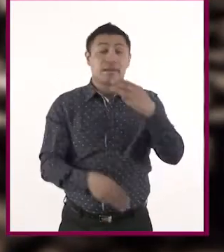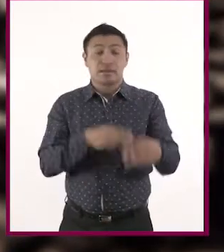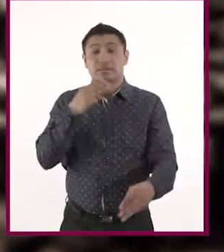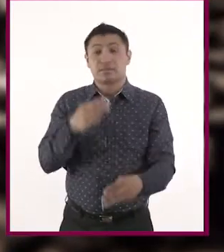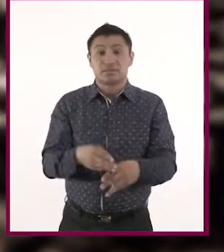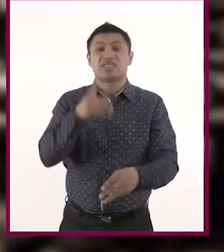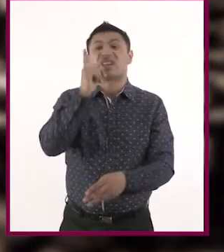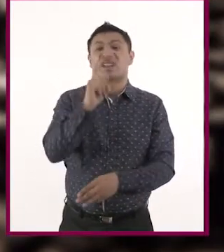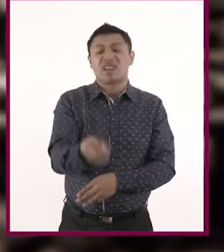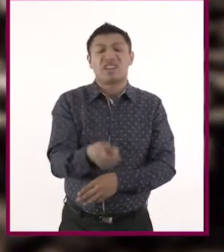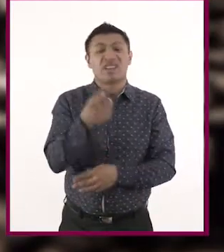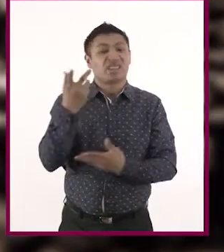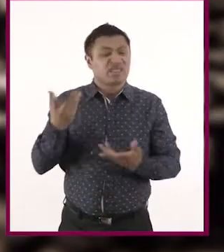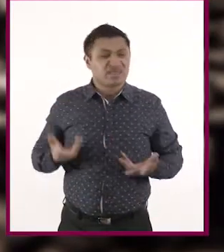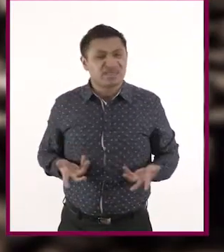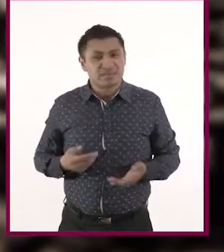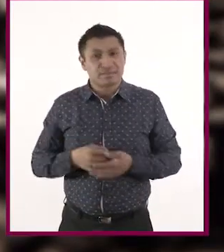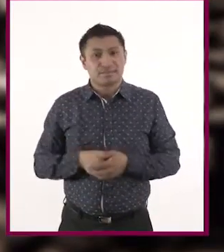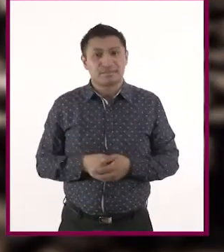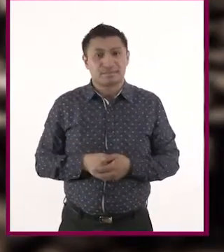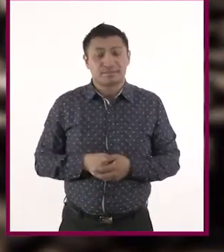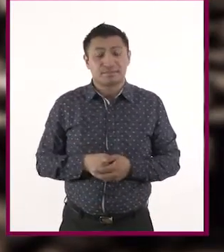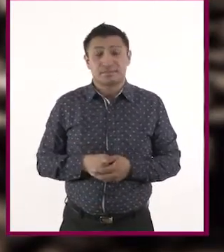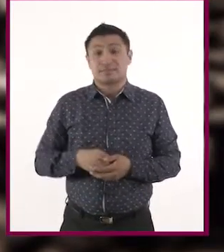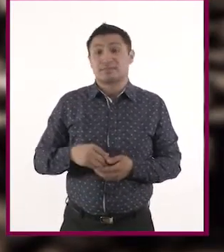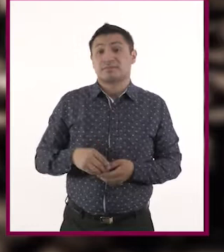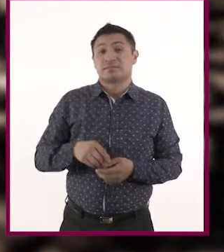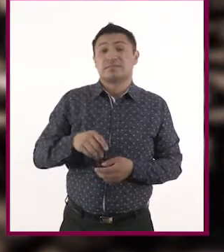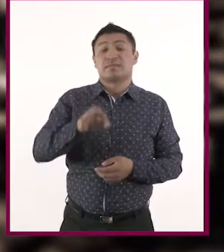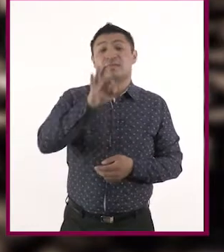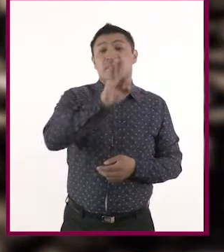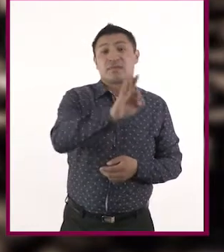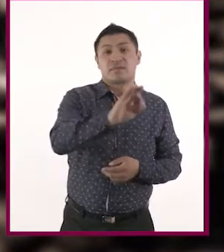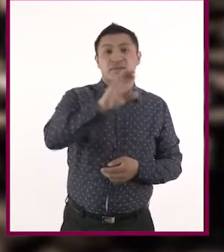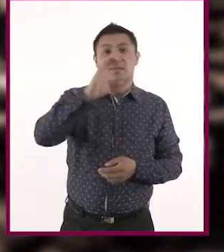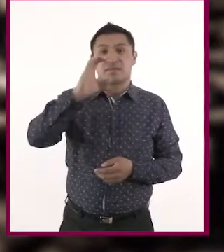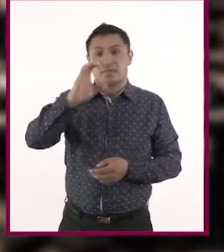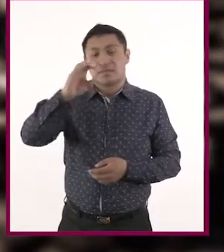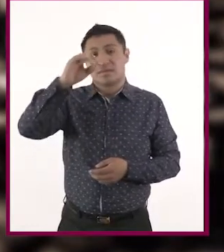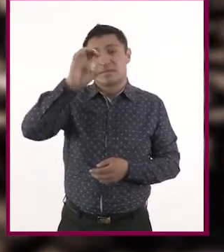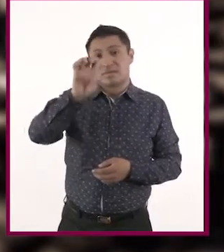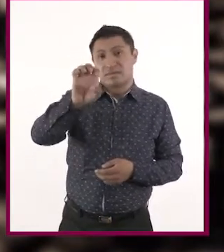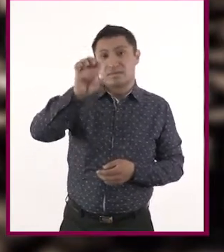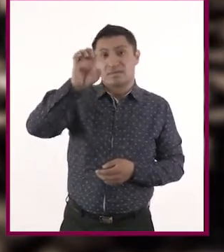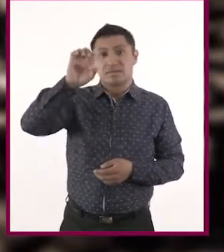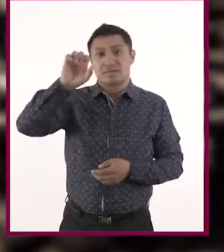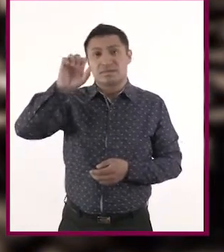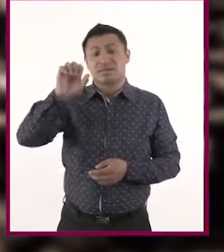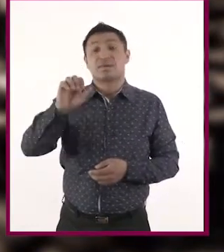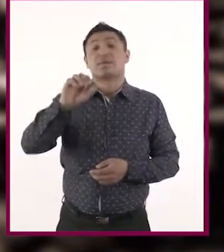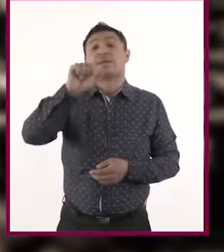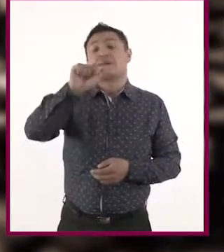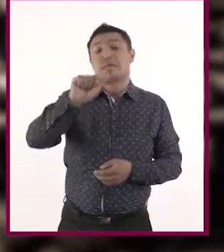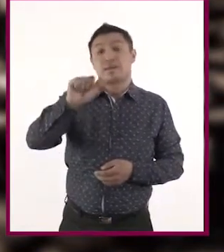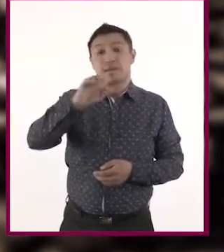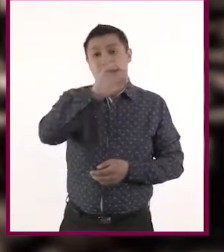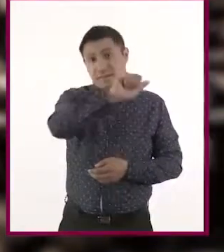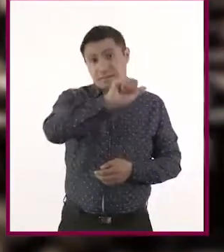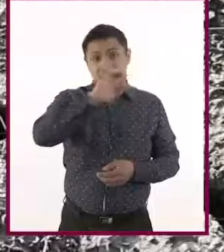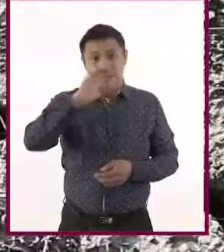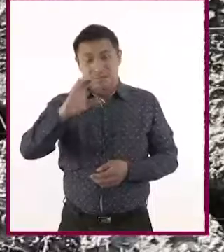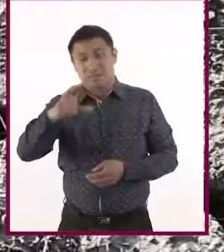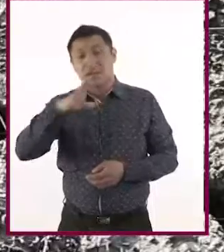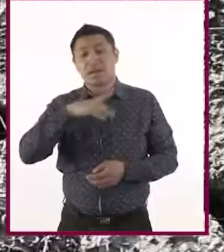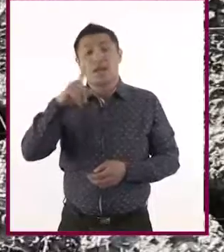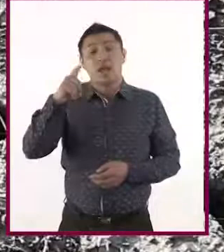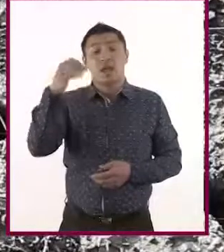¿Qué significa esto? Según el Fondo para la Comunicación y la Educación Ambiental AC, la escasez de agua puede